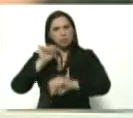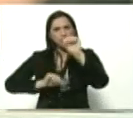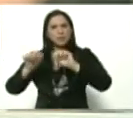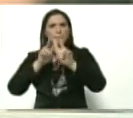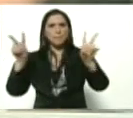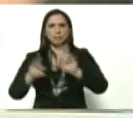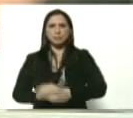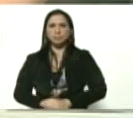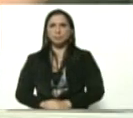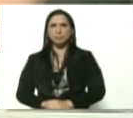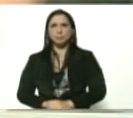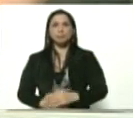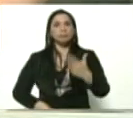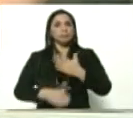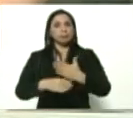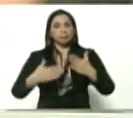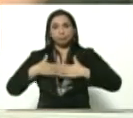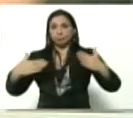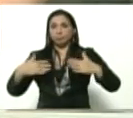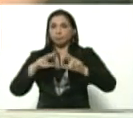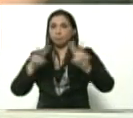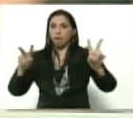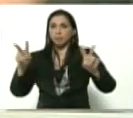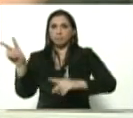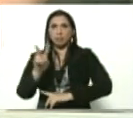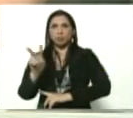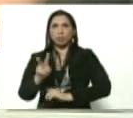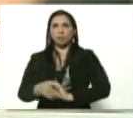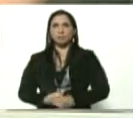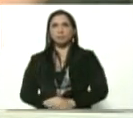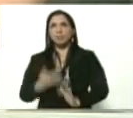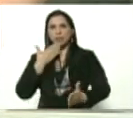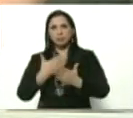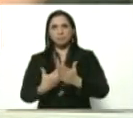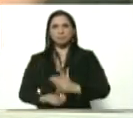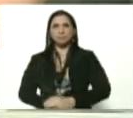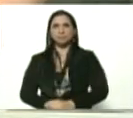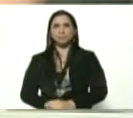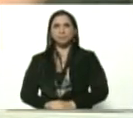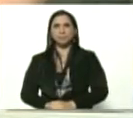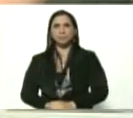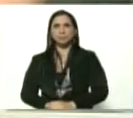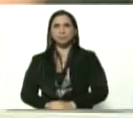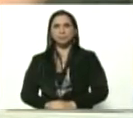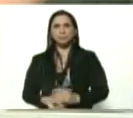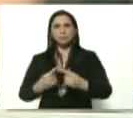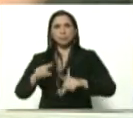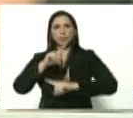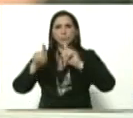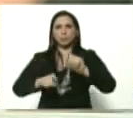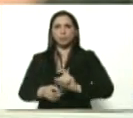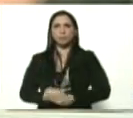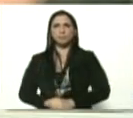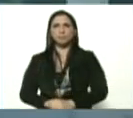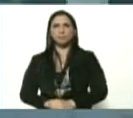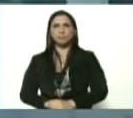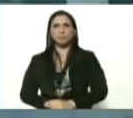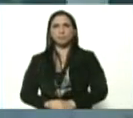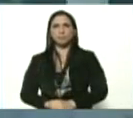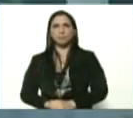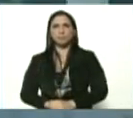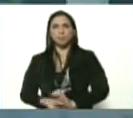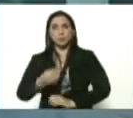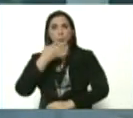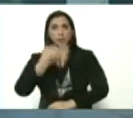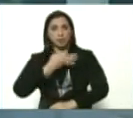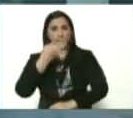paz, y vamos a garantizar la paz de Venezuela. Muchas gracias. Próxima pregunta. Buenas